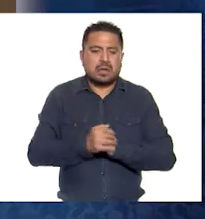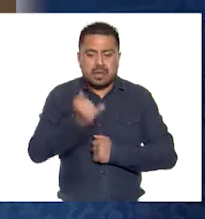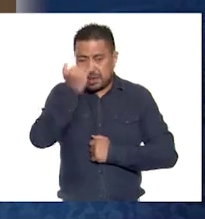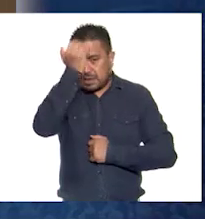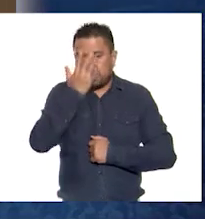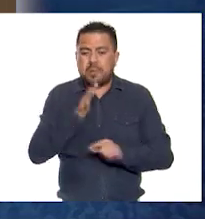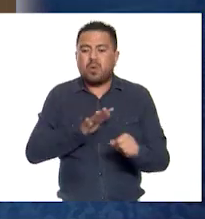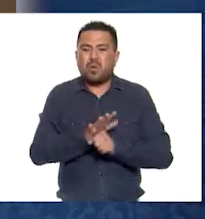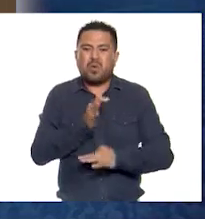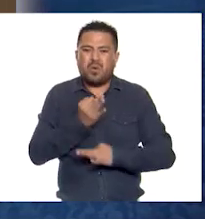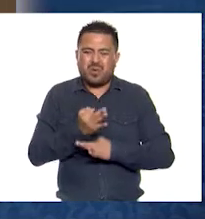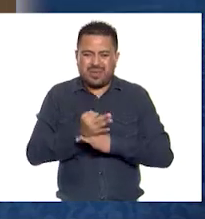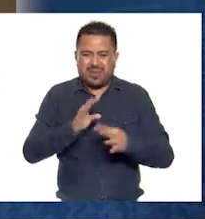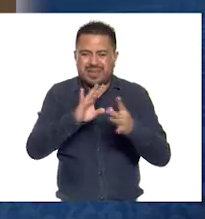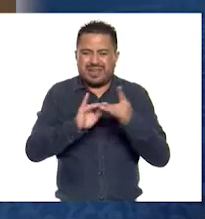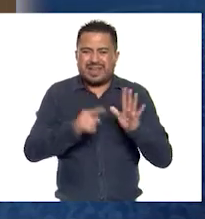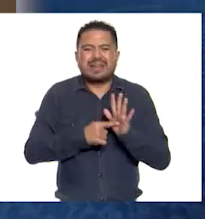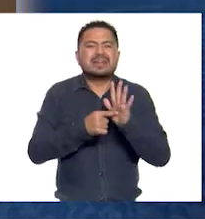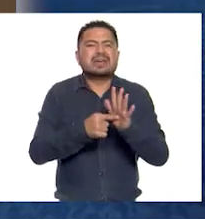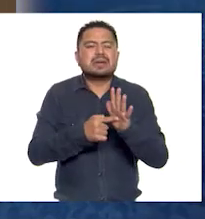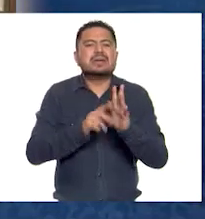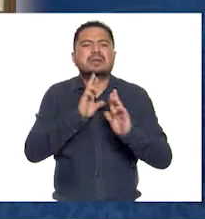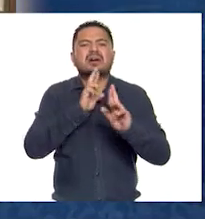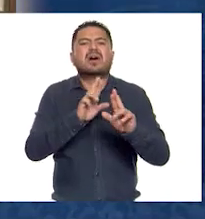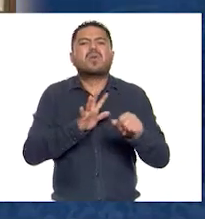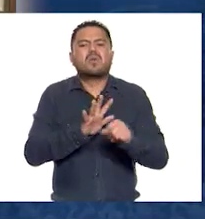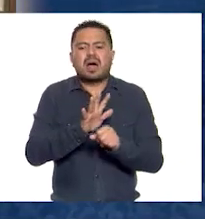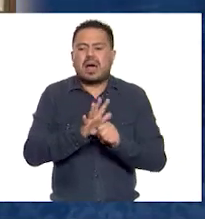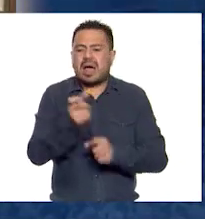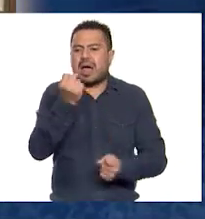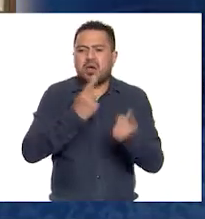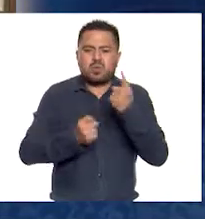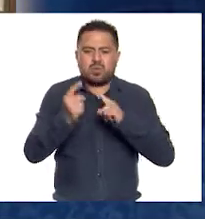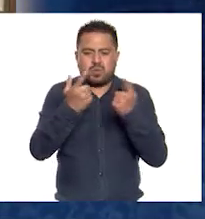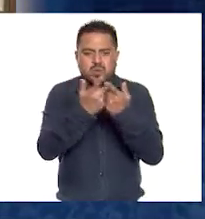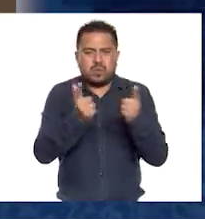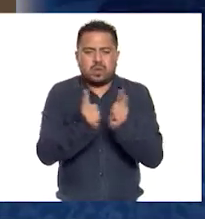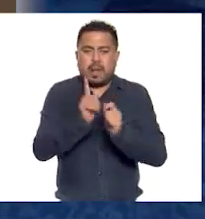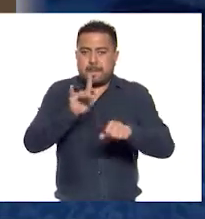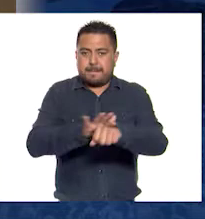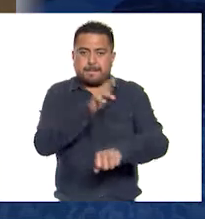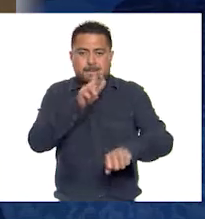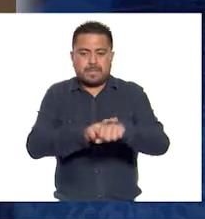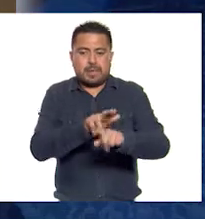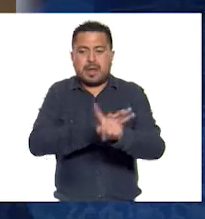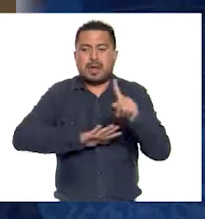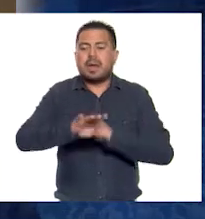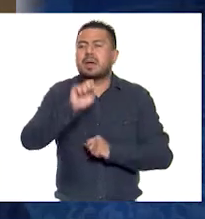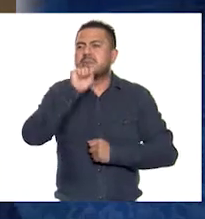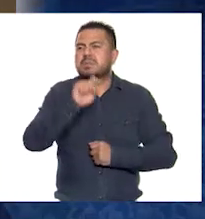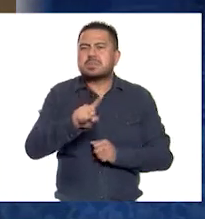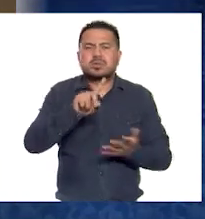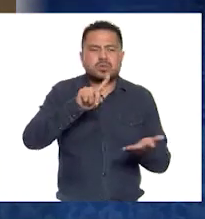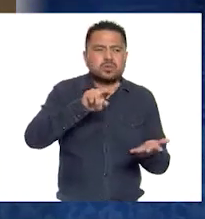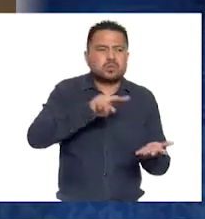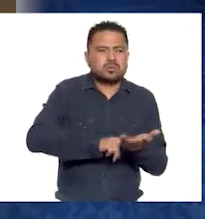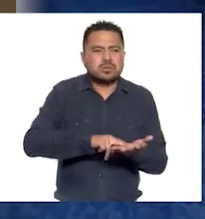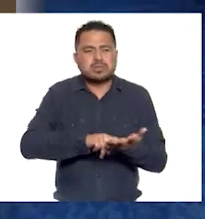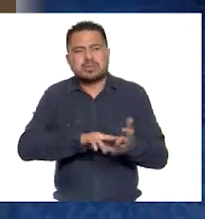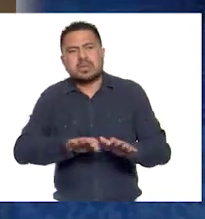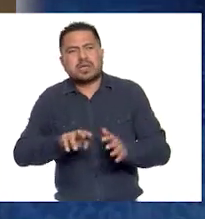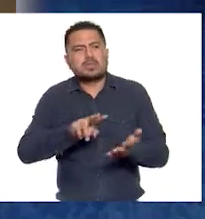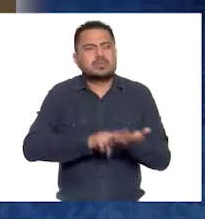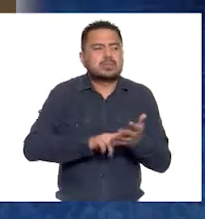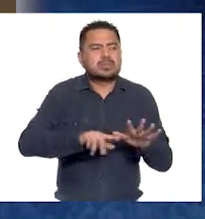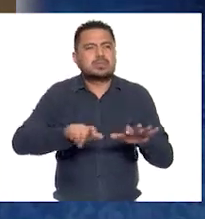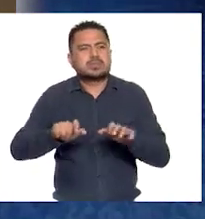a la cual te acabas de referir responde a algunos grupos. La mayoría, ¿no?, de los 1.500, 1.600,